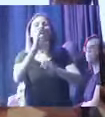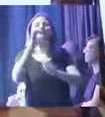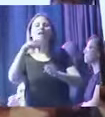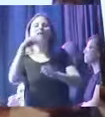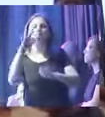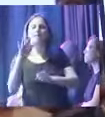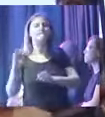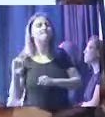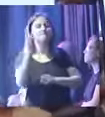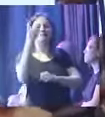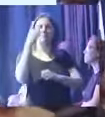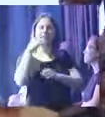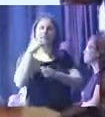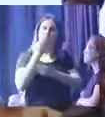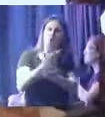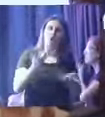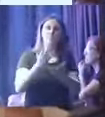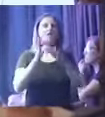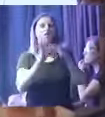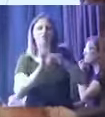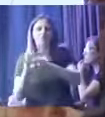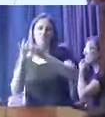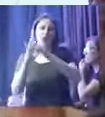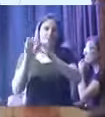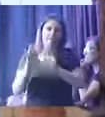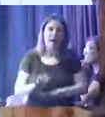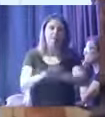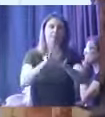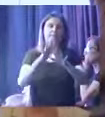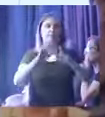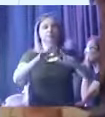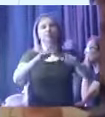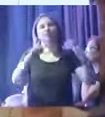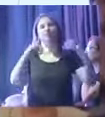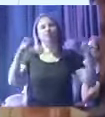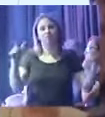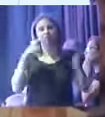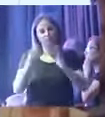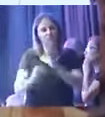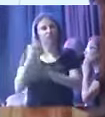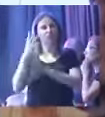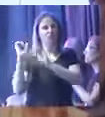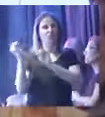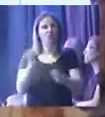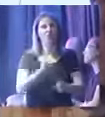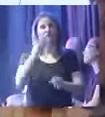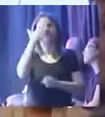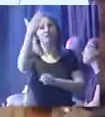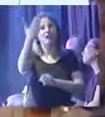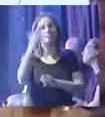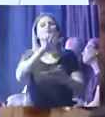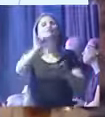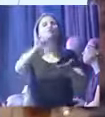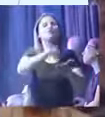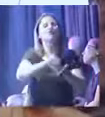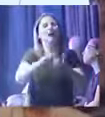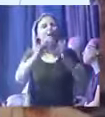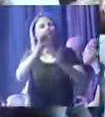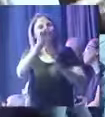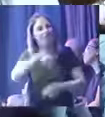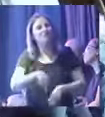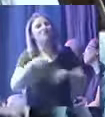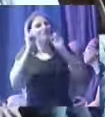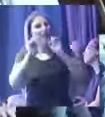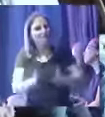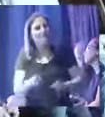la primera clase de unidad en la que después creció y se forjó el Frente Amplio. Es la ciudad también donde